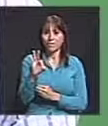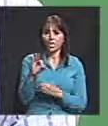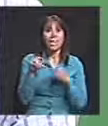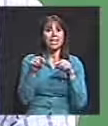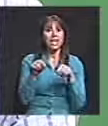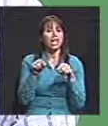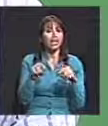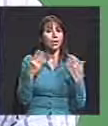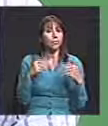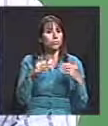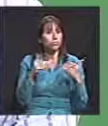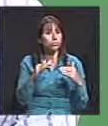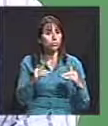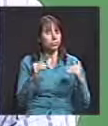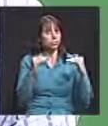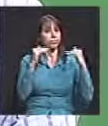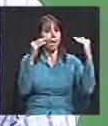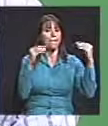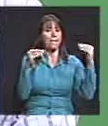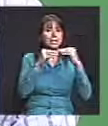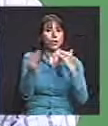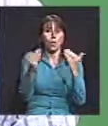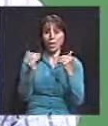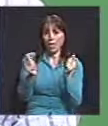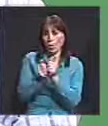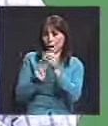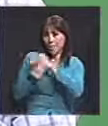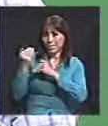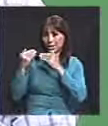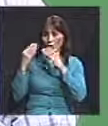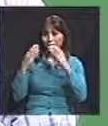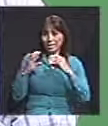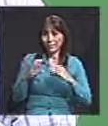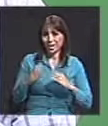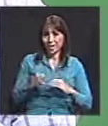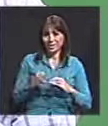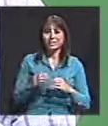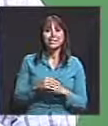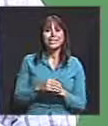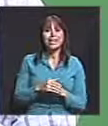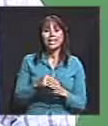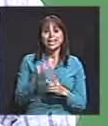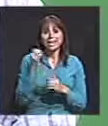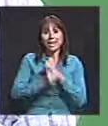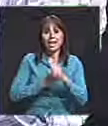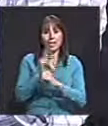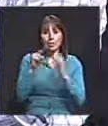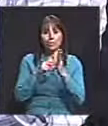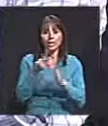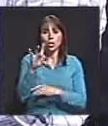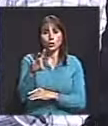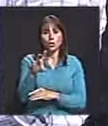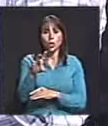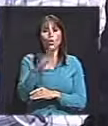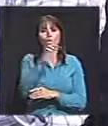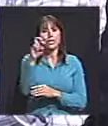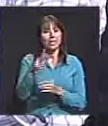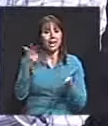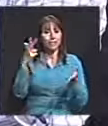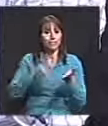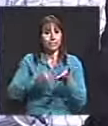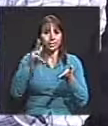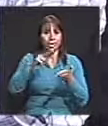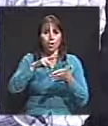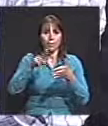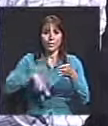cualitativamente las versiones anteriores de clasificadores. Y en el 2008 Costa Rica ratifica la Convención